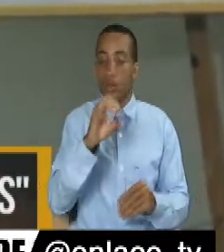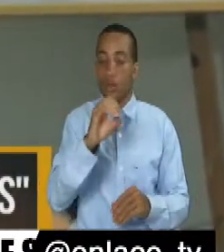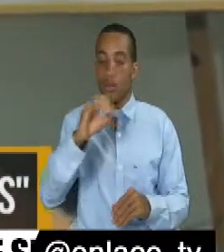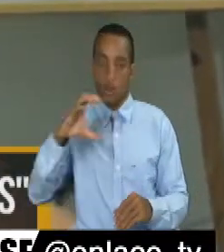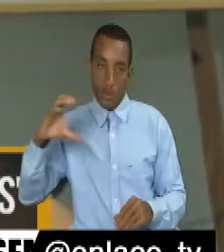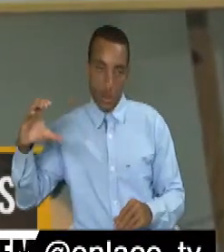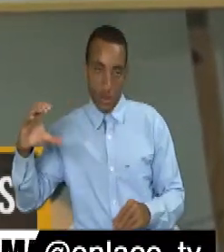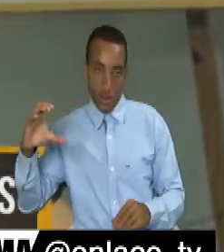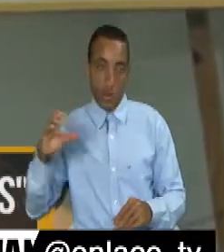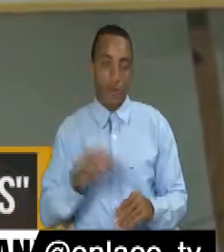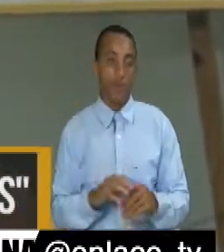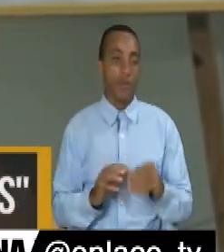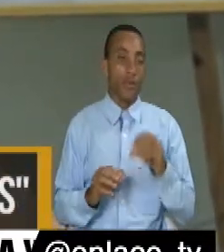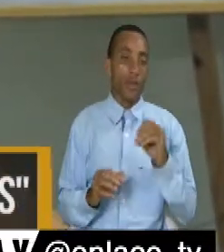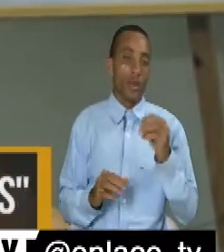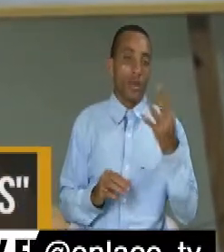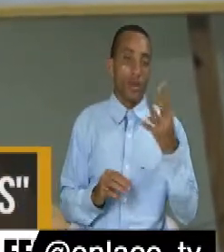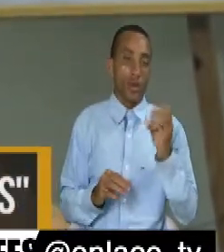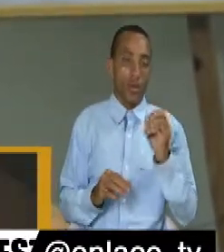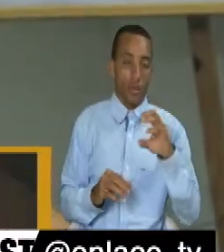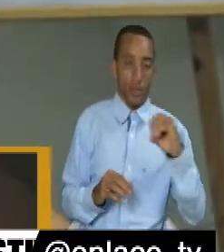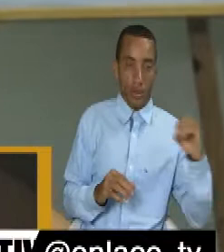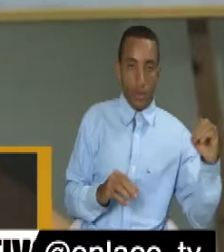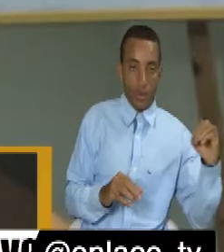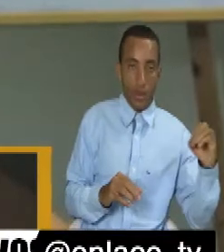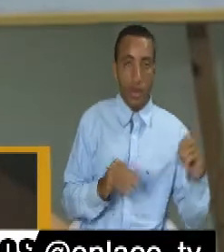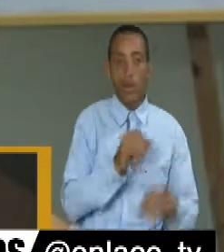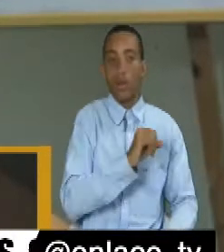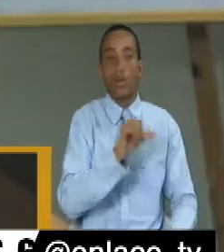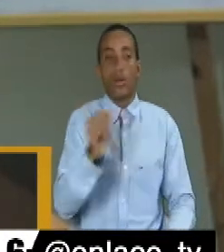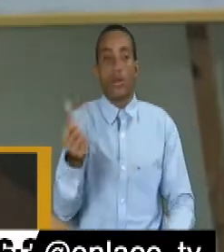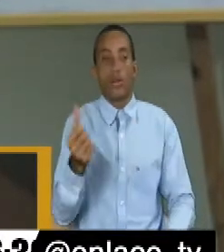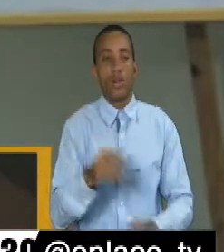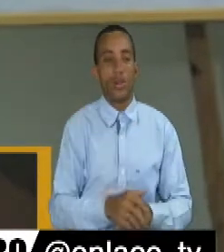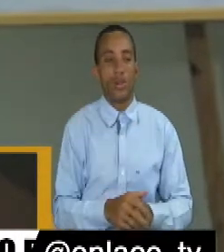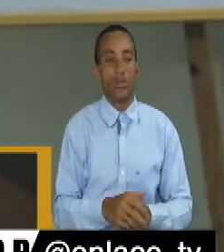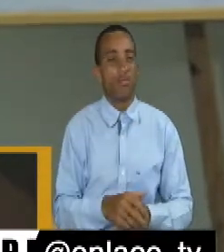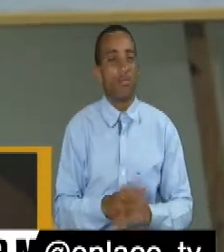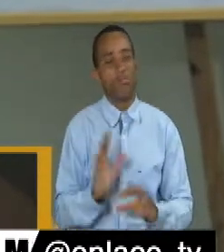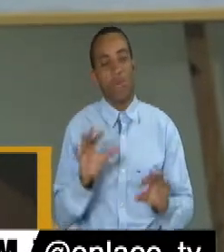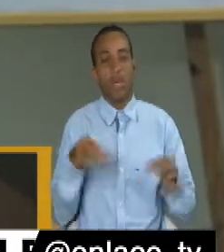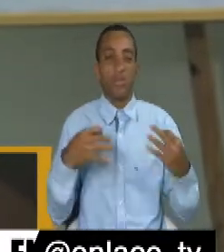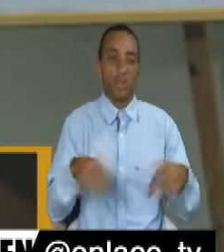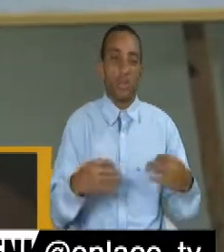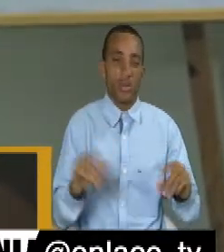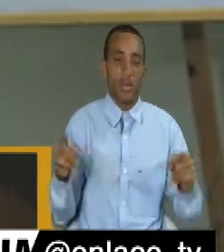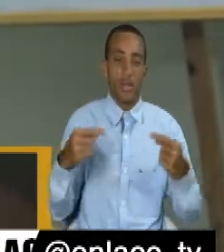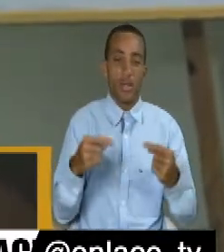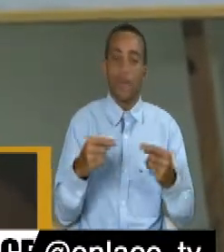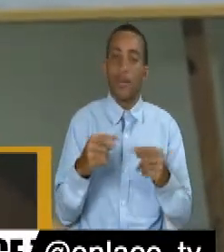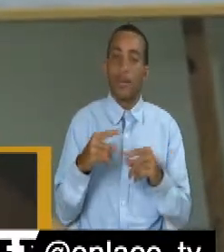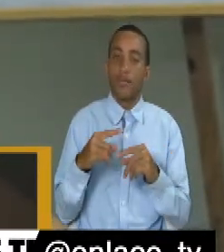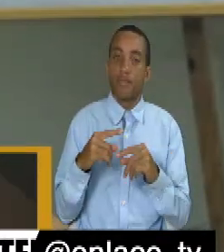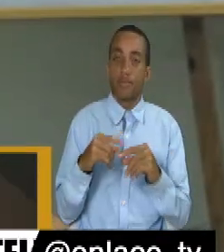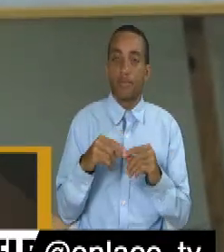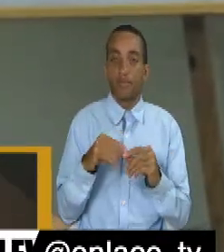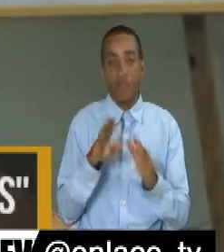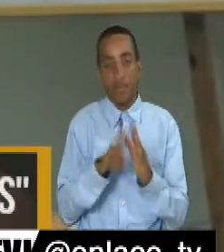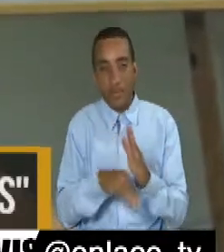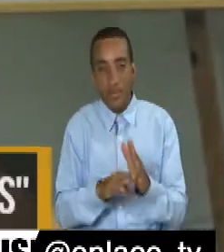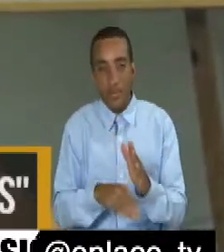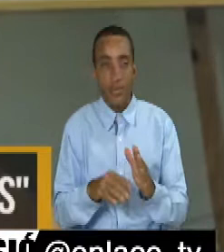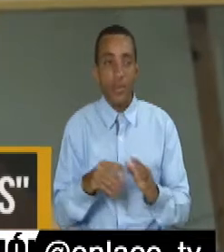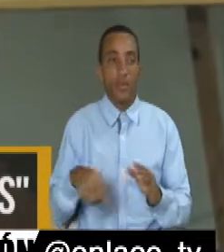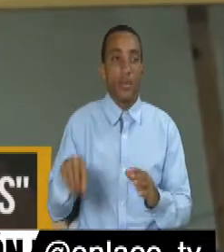de 40 mil en occidental. También hay otros partidos de menor categoría que tienen precios diferenciales. A esos partidos, que